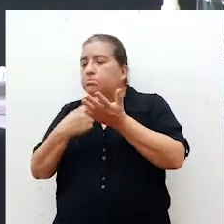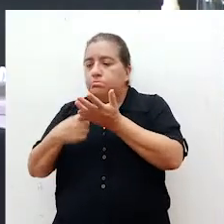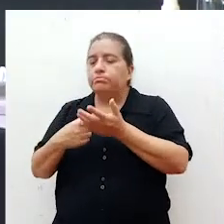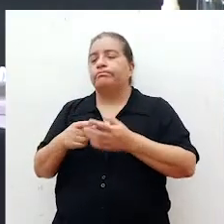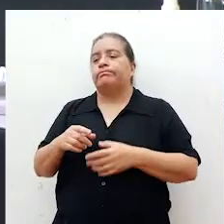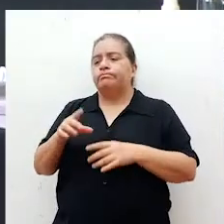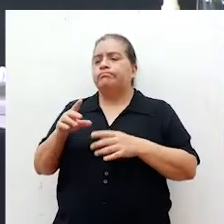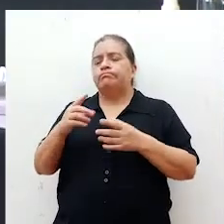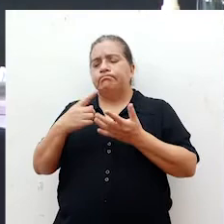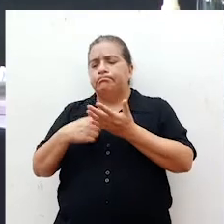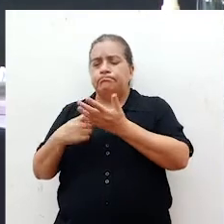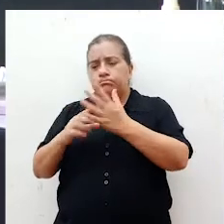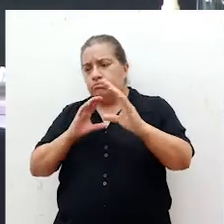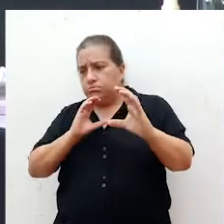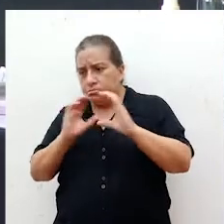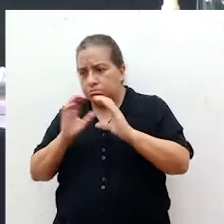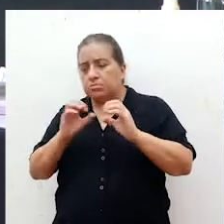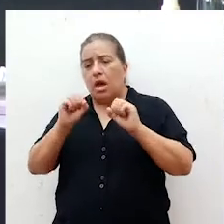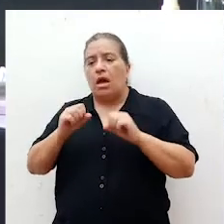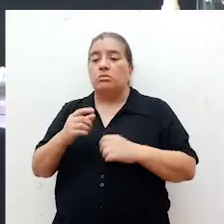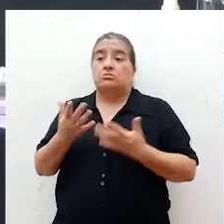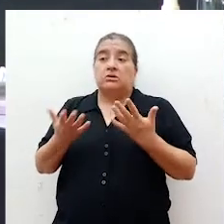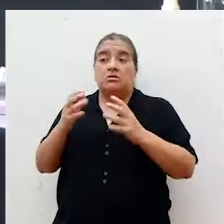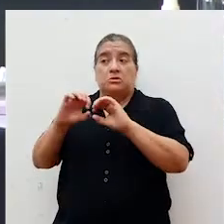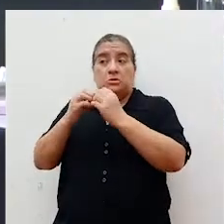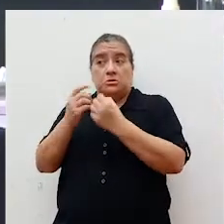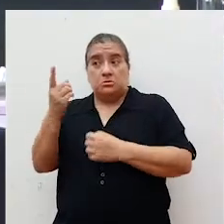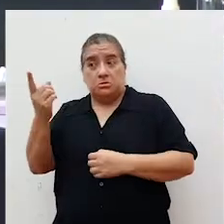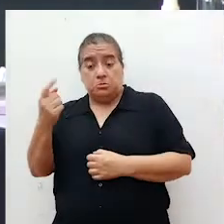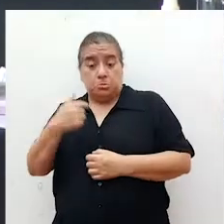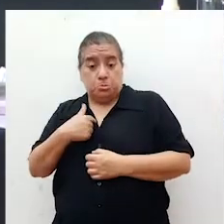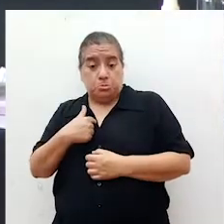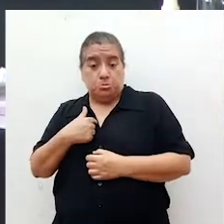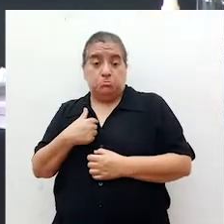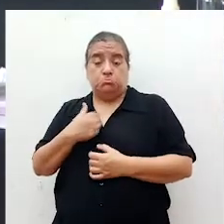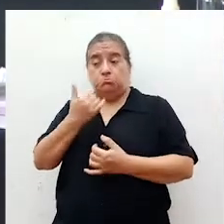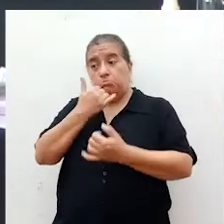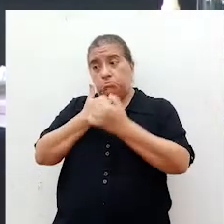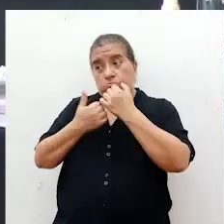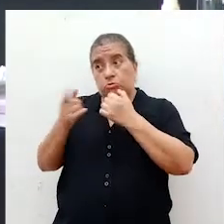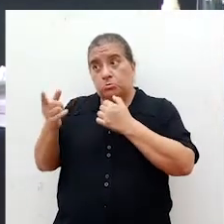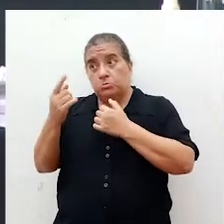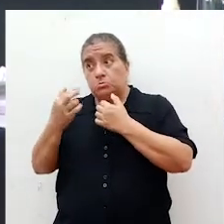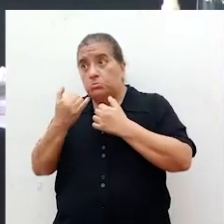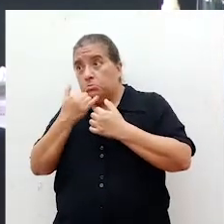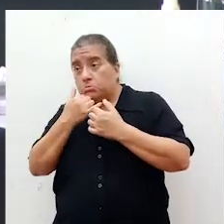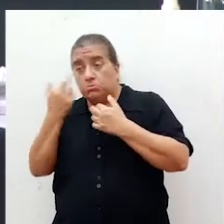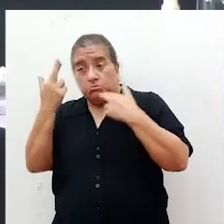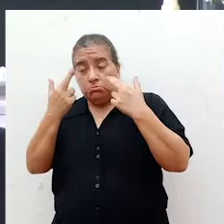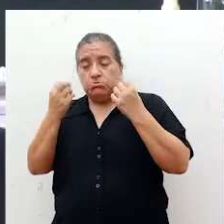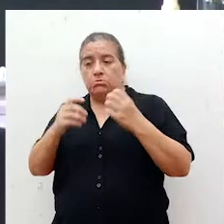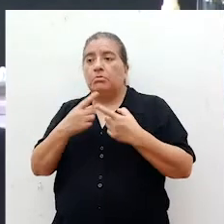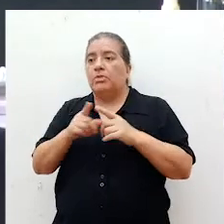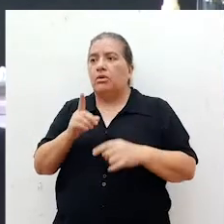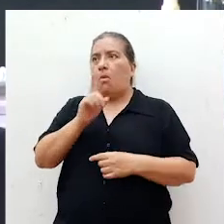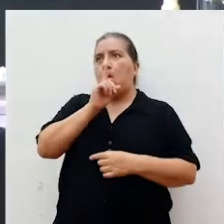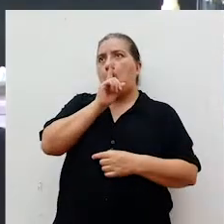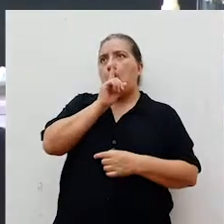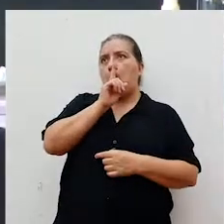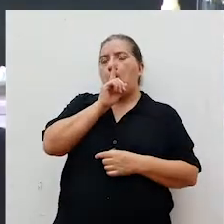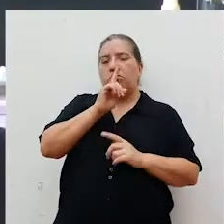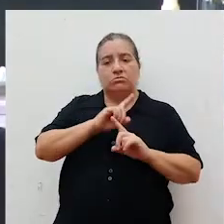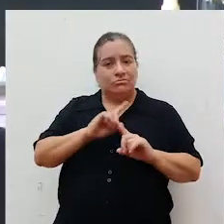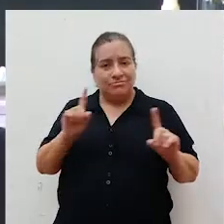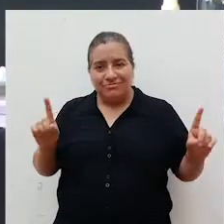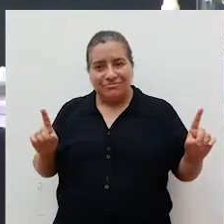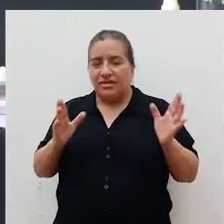nos responden, ahí se abrirá un espacio de diálogo, un espacio de debate para saber si esa institución o nosotros teníamos razón. Pero lo que